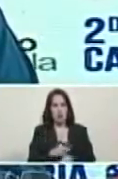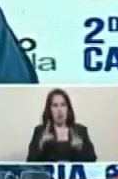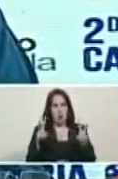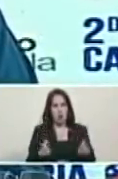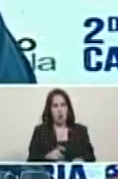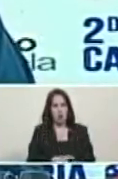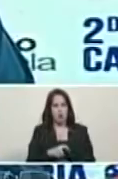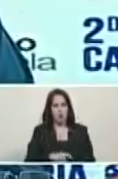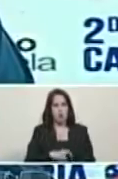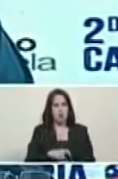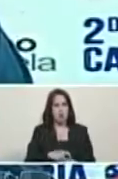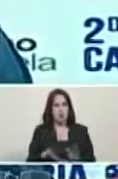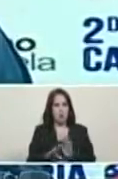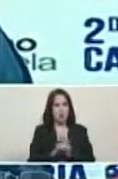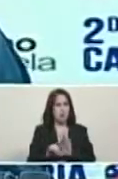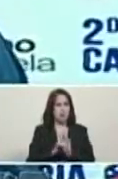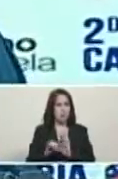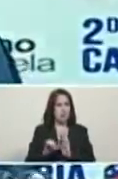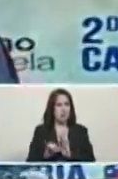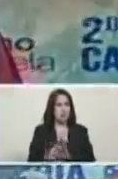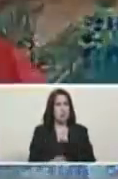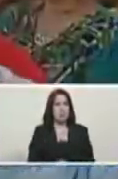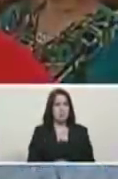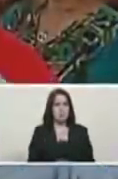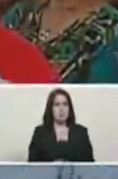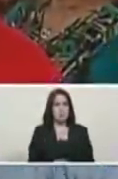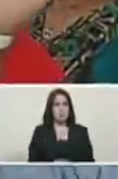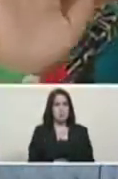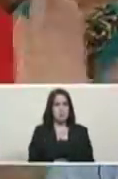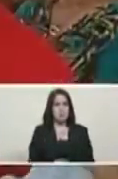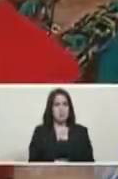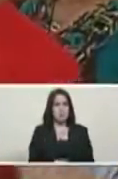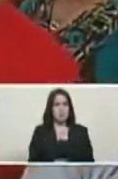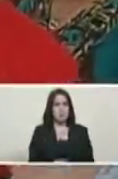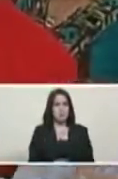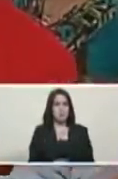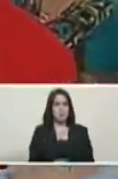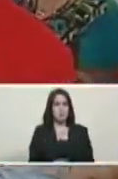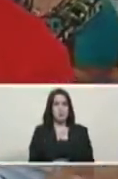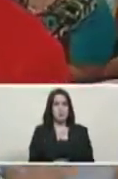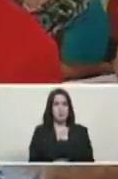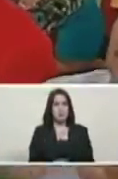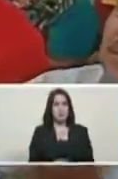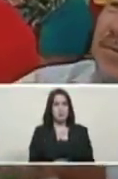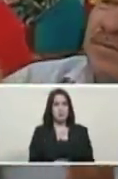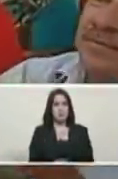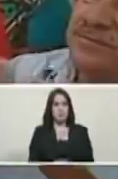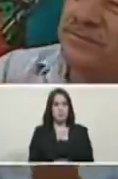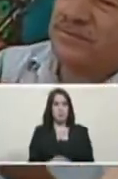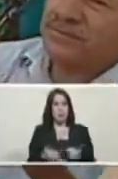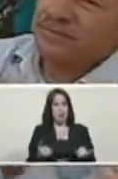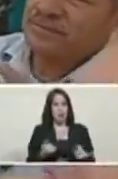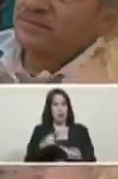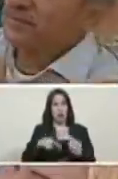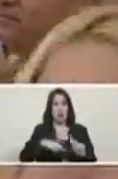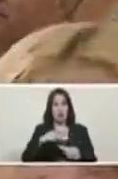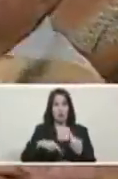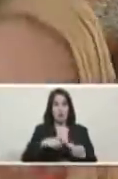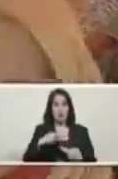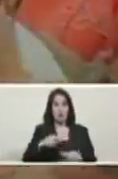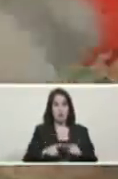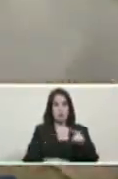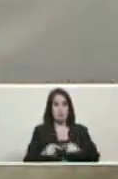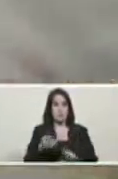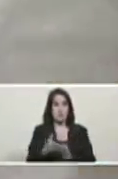periodo constitucional. Chamba Mayor, nueva misión de la revolución.